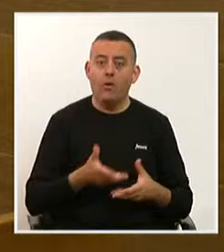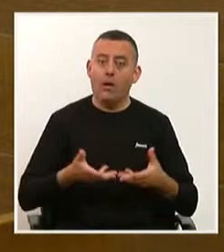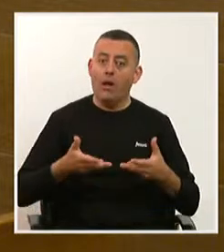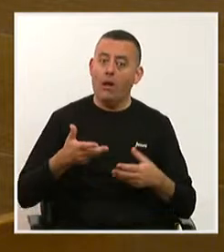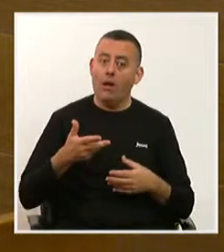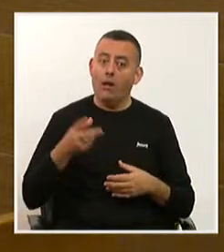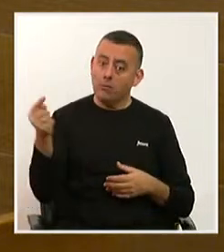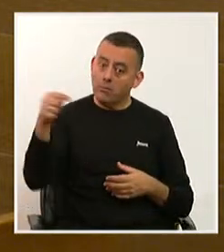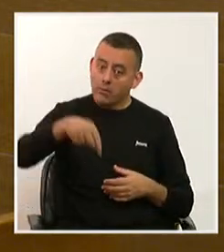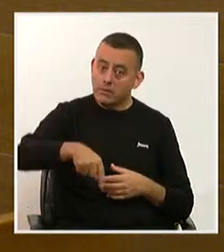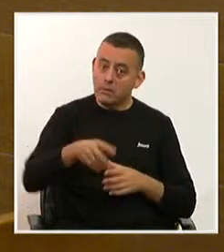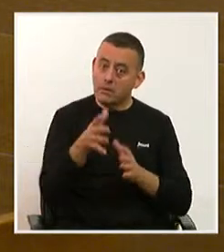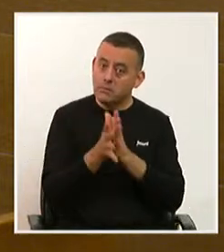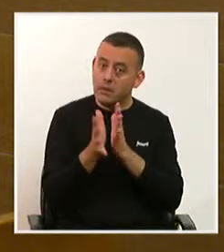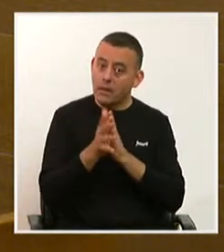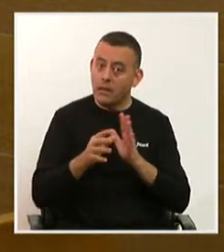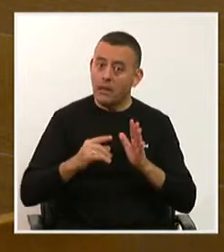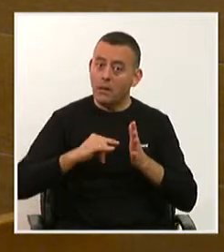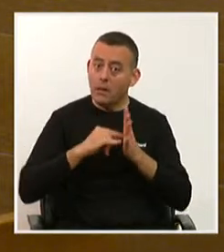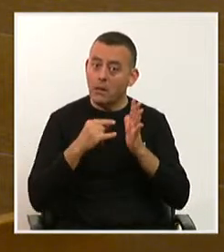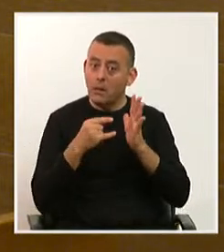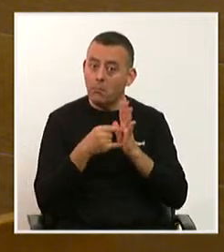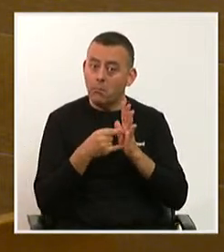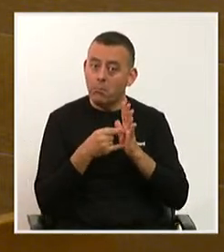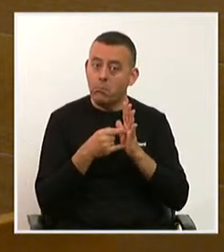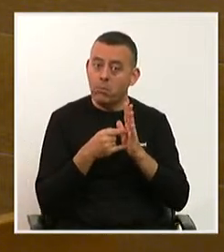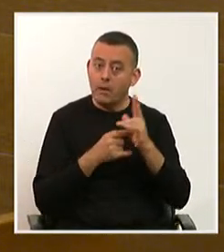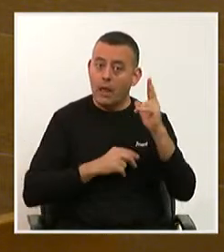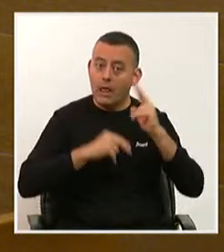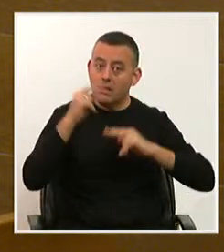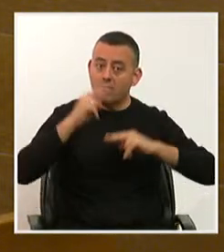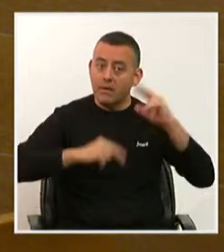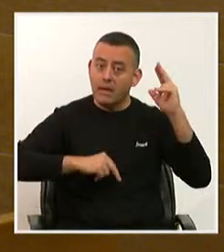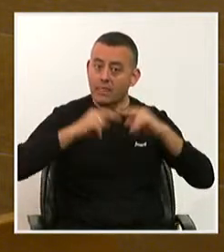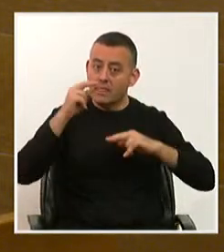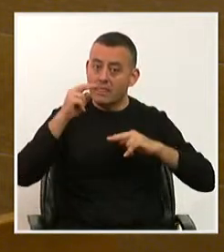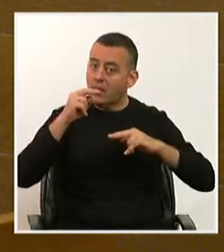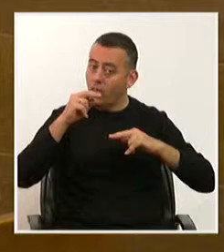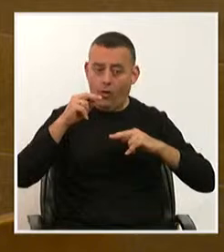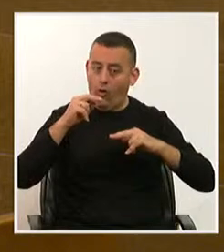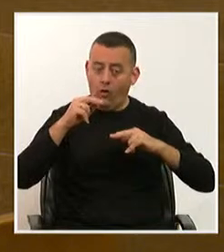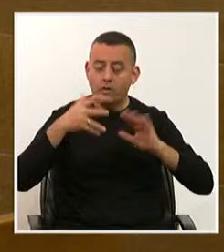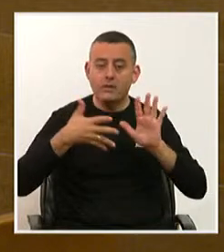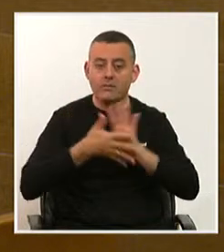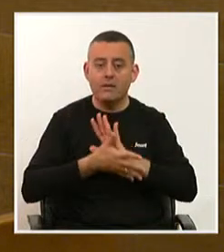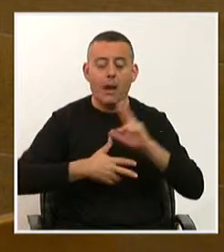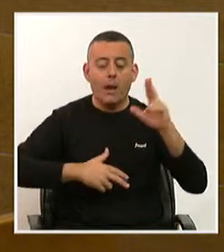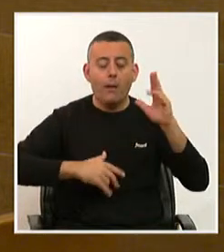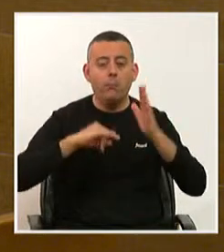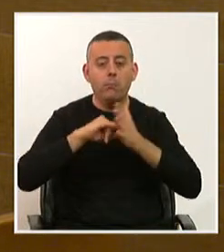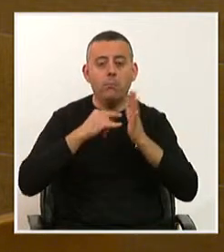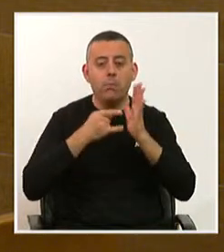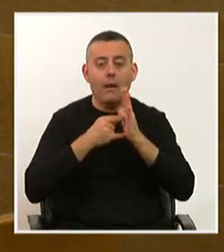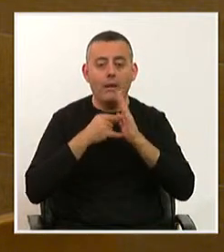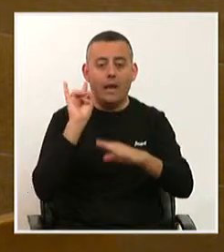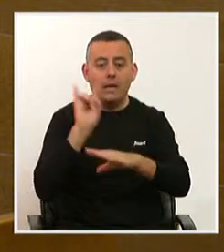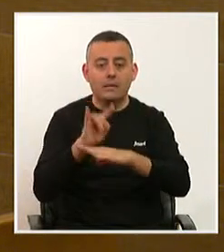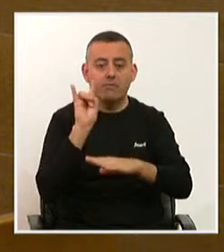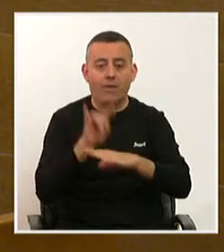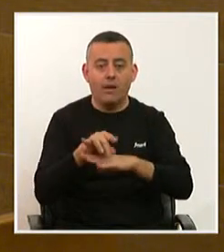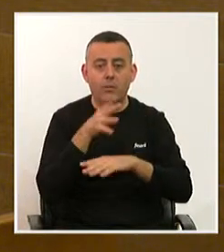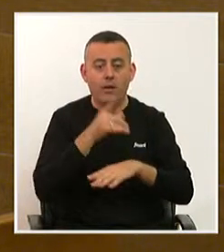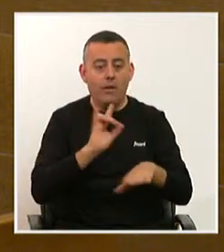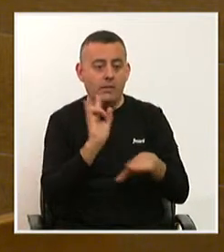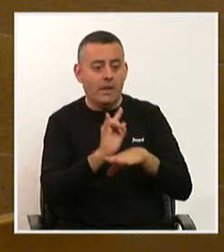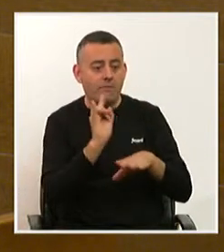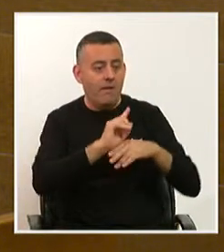sacar pecho de un plan edifican que ha sido el plan estafan porque han estafado a las familias han estafado a la comunidad educativa y no